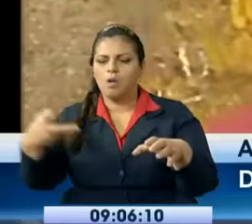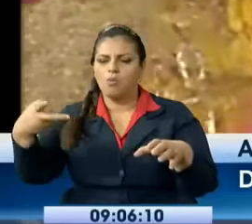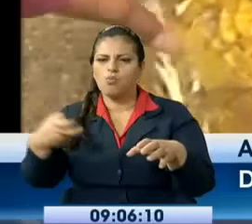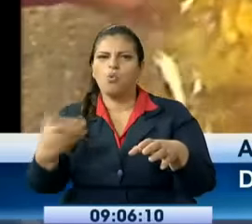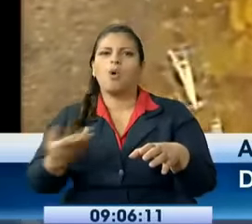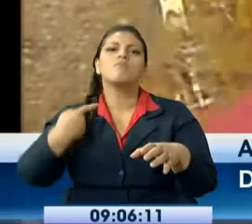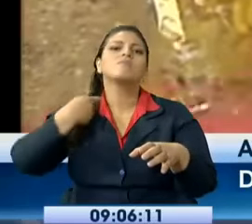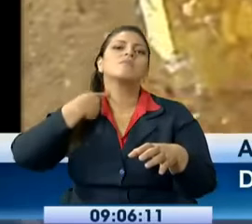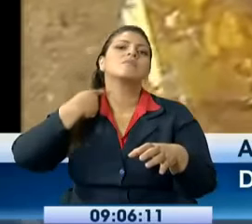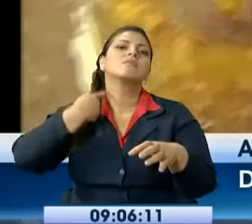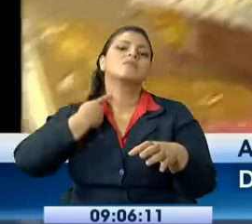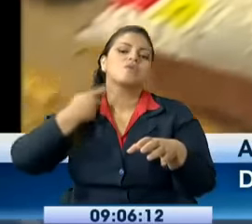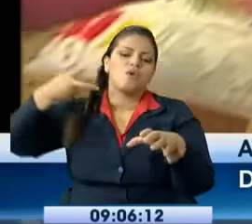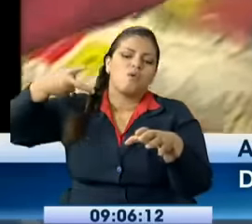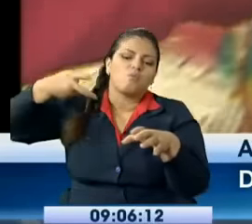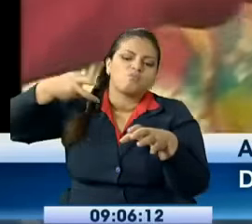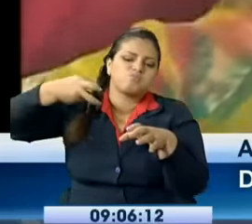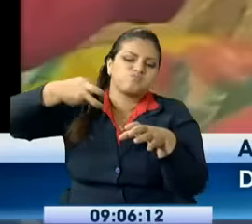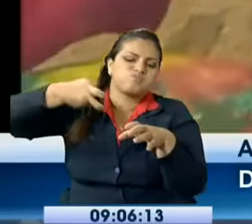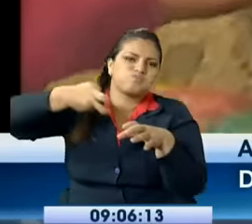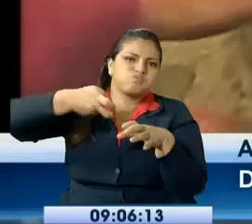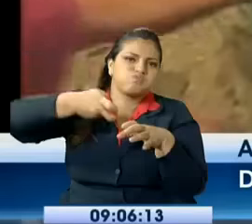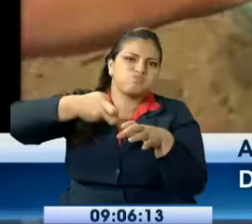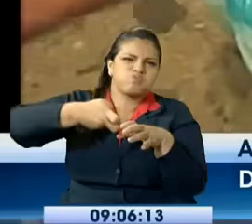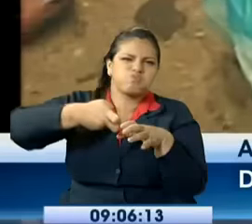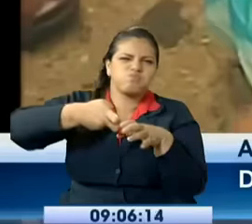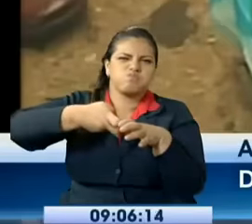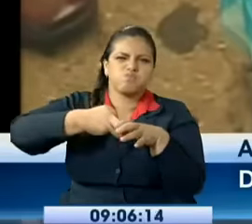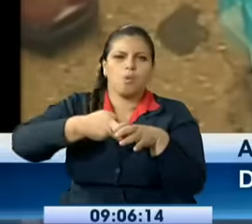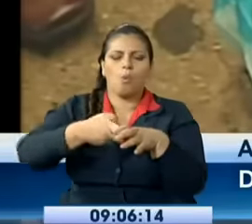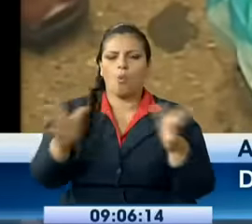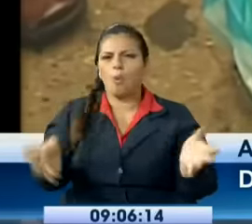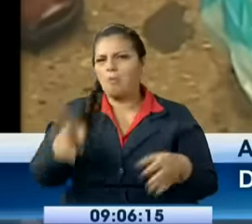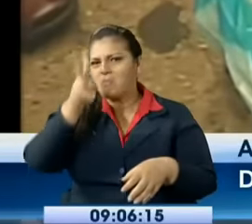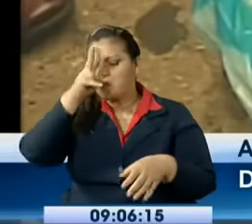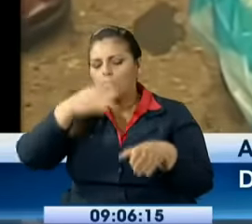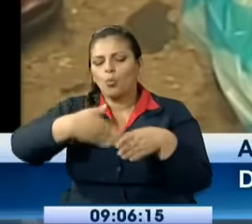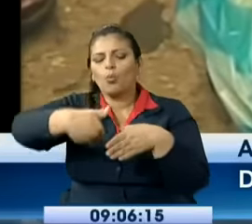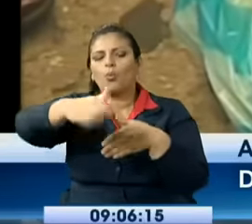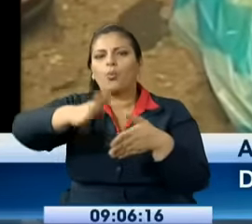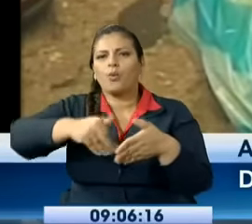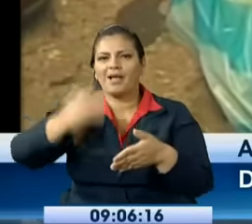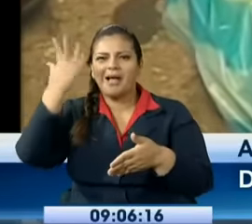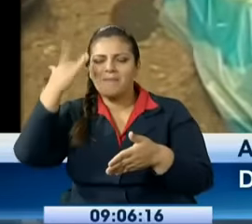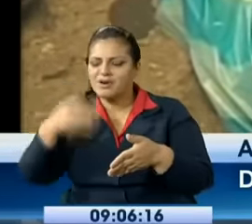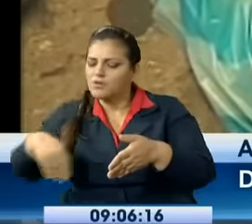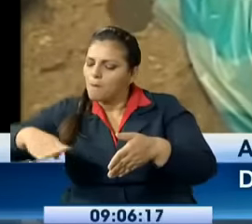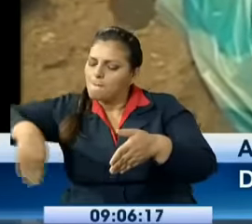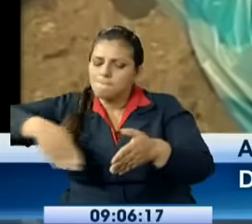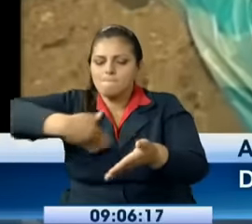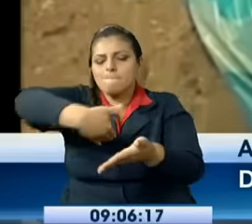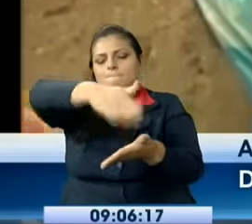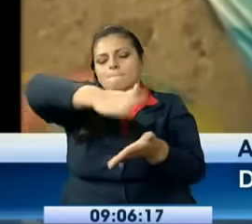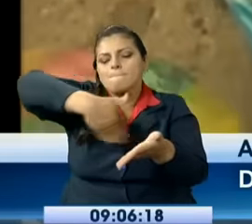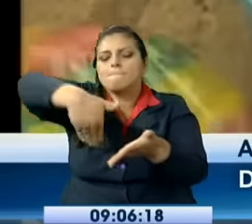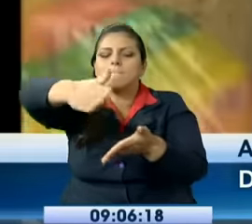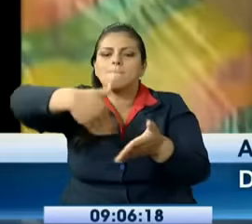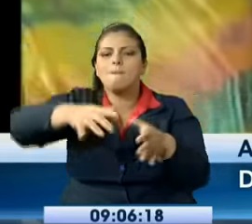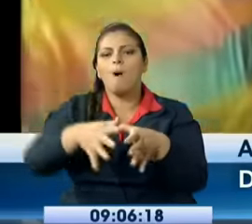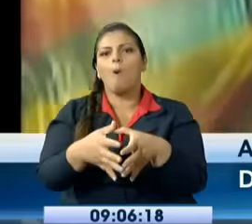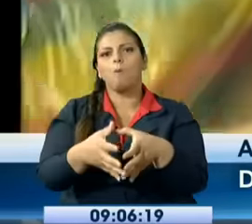caducado de hace un mes, más o menos. Y ahí están los lácteos que estaban así a la intemperie. No importa con el calor, con el sol de